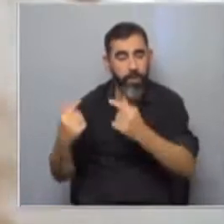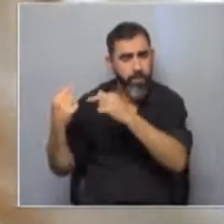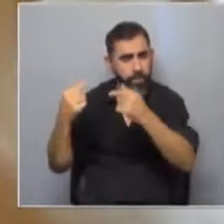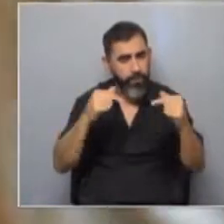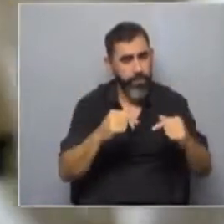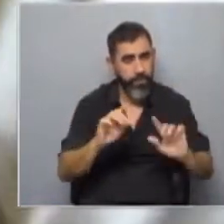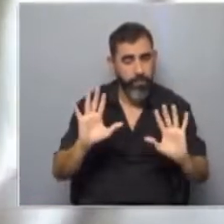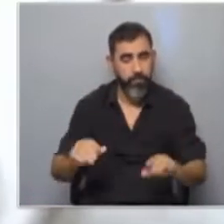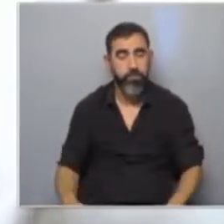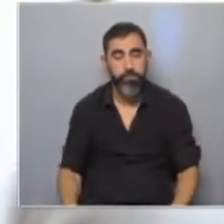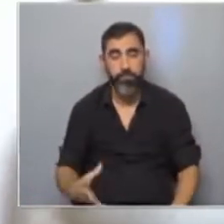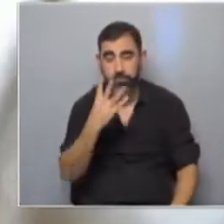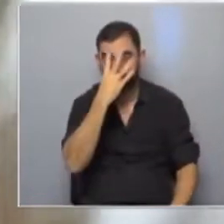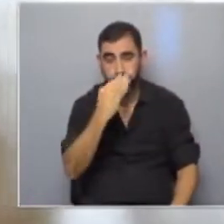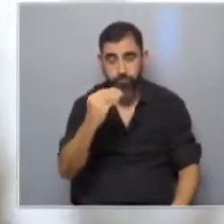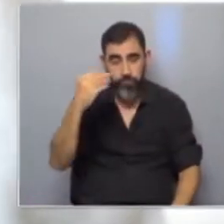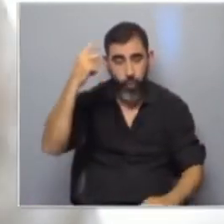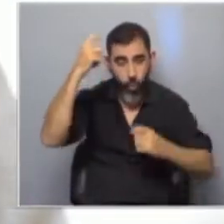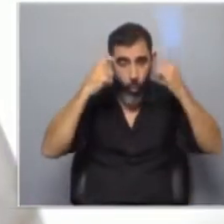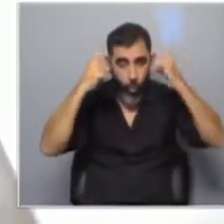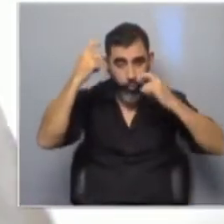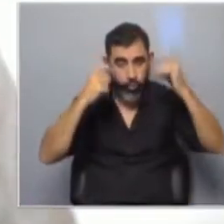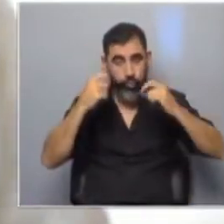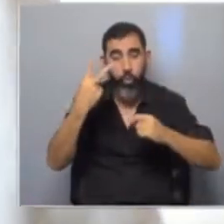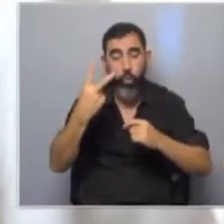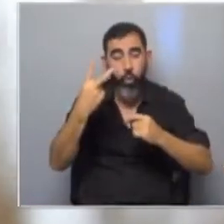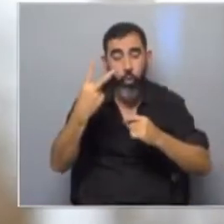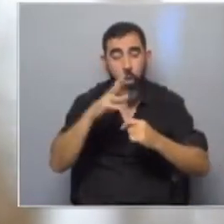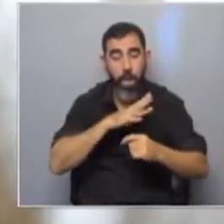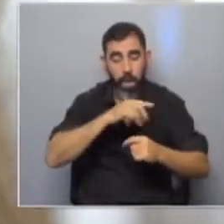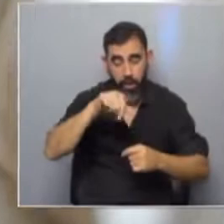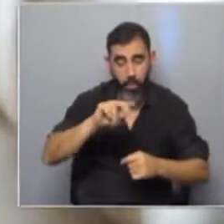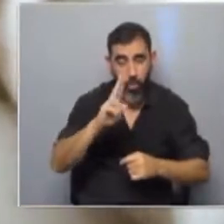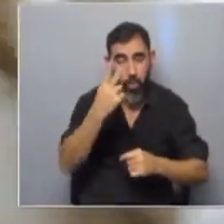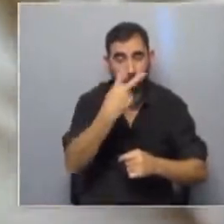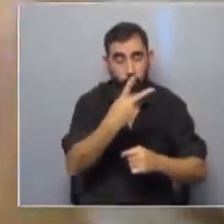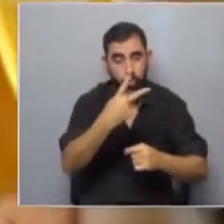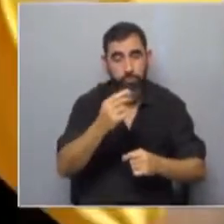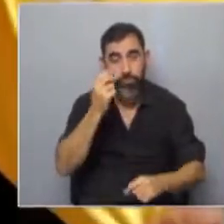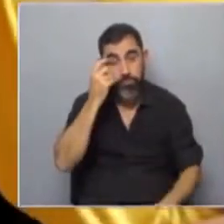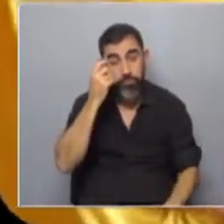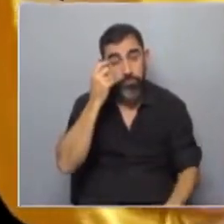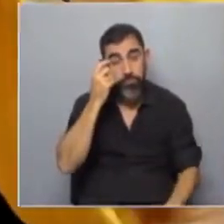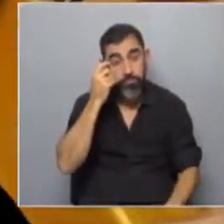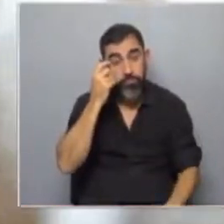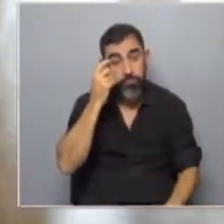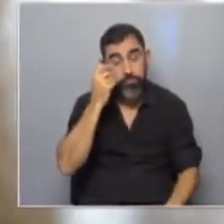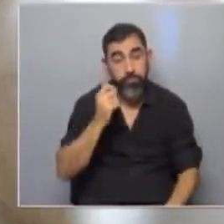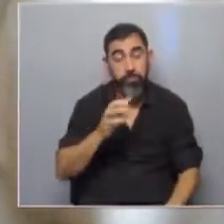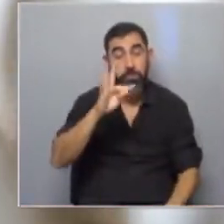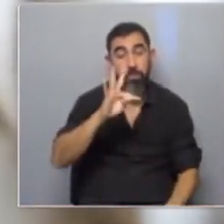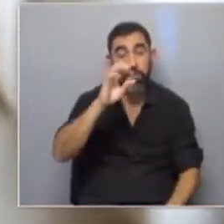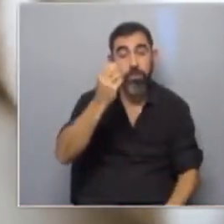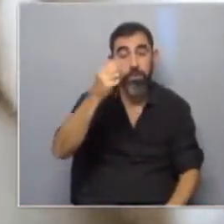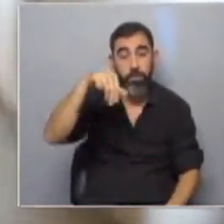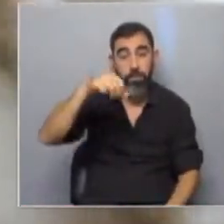especies. Y las personas que trabajan en eso te transmiten ese entusiasmo. Entonces siempre puede haber novedades. Quiero volver a eso, pero ahora sí están los